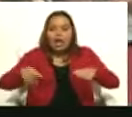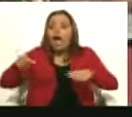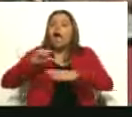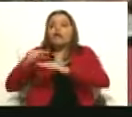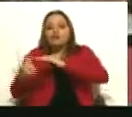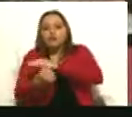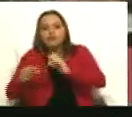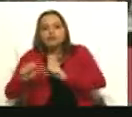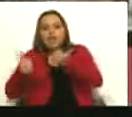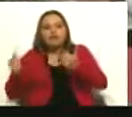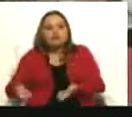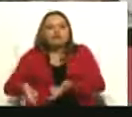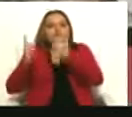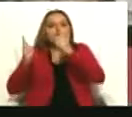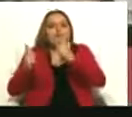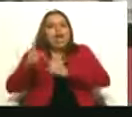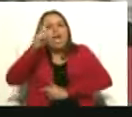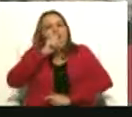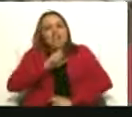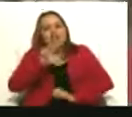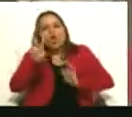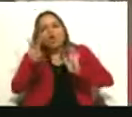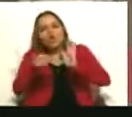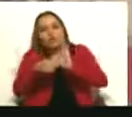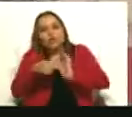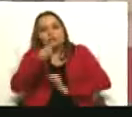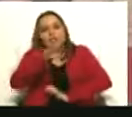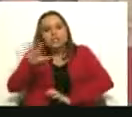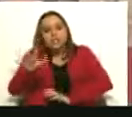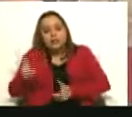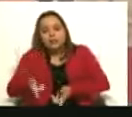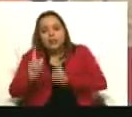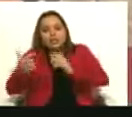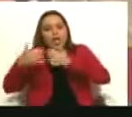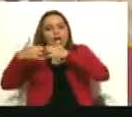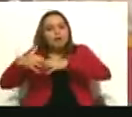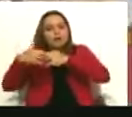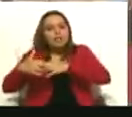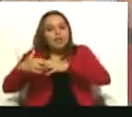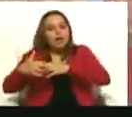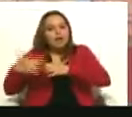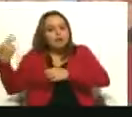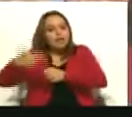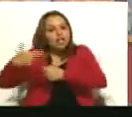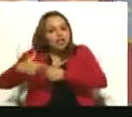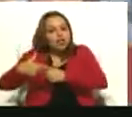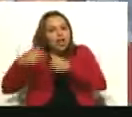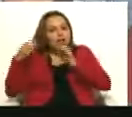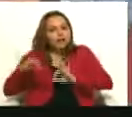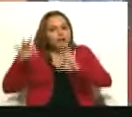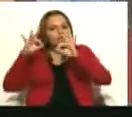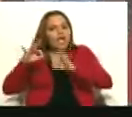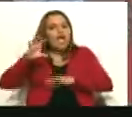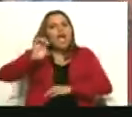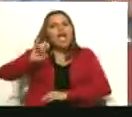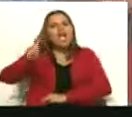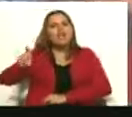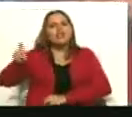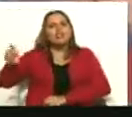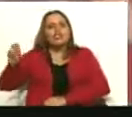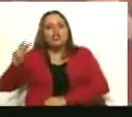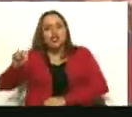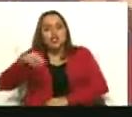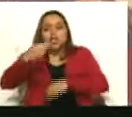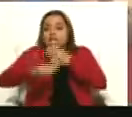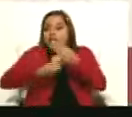a entregar desde el año 2015 concesiones a las transnacionales, principalmente a la ExxonMobil. Y lo hicieron como una